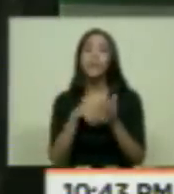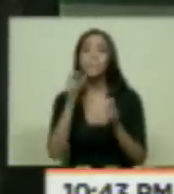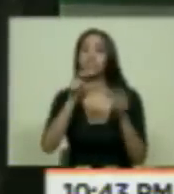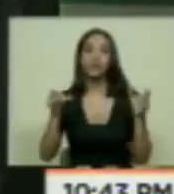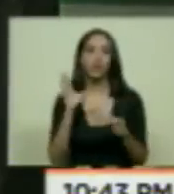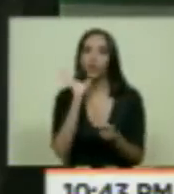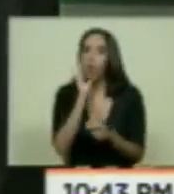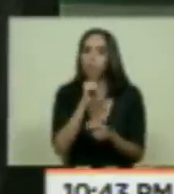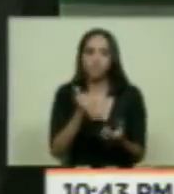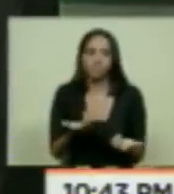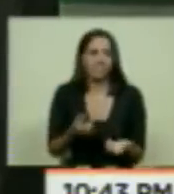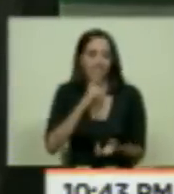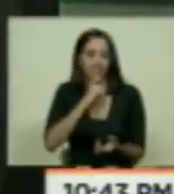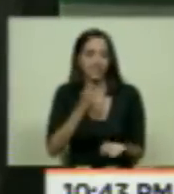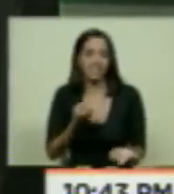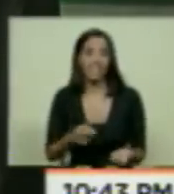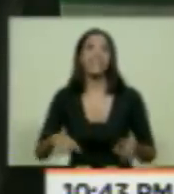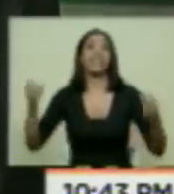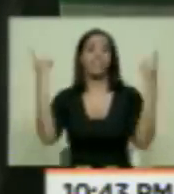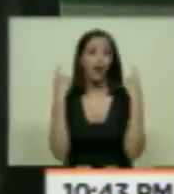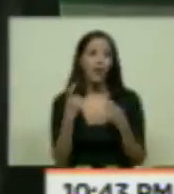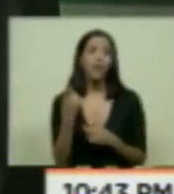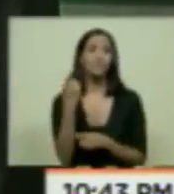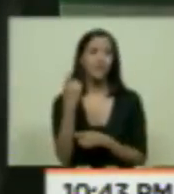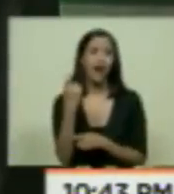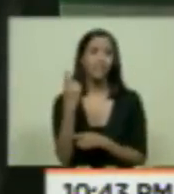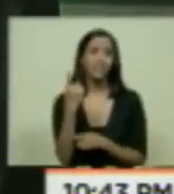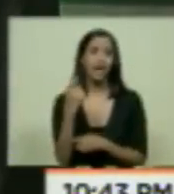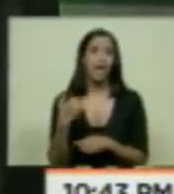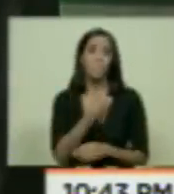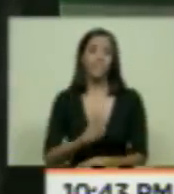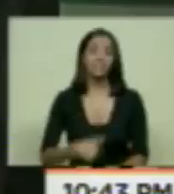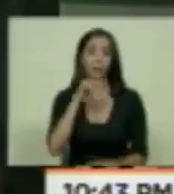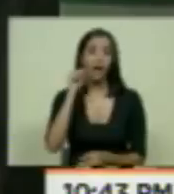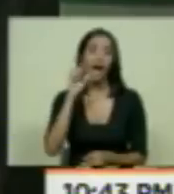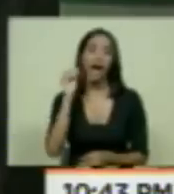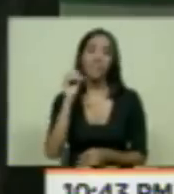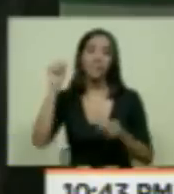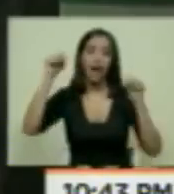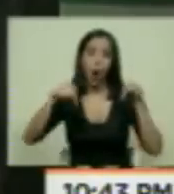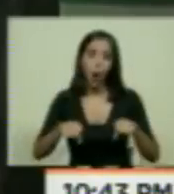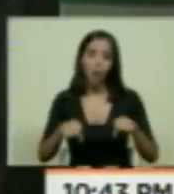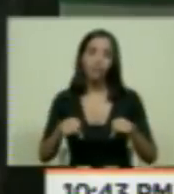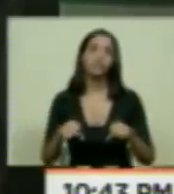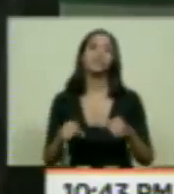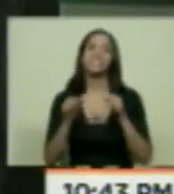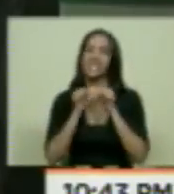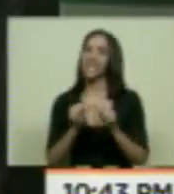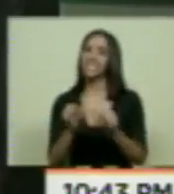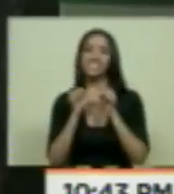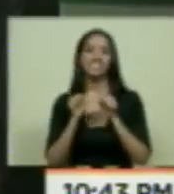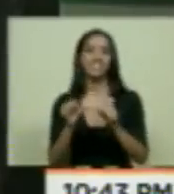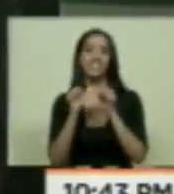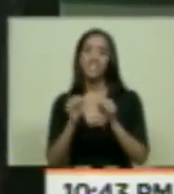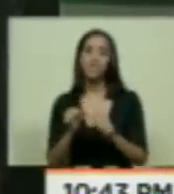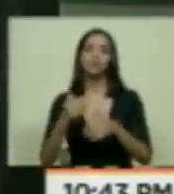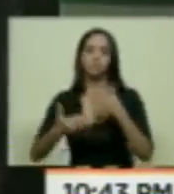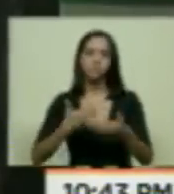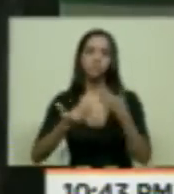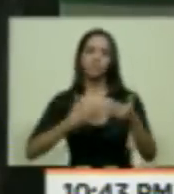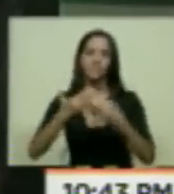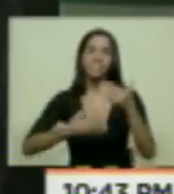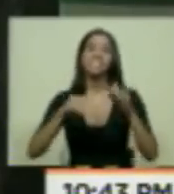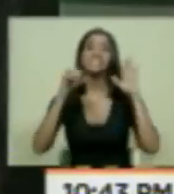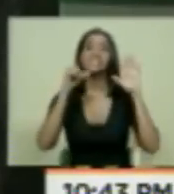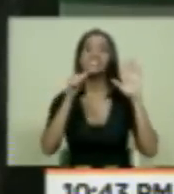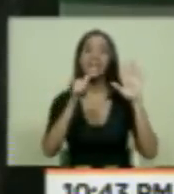posibilidad y todavía falta. El presidente Nicolás Maduro hablaba el día de hoy de mantener un ritmo de